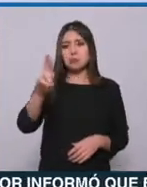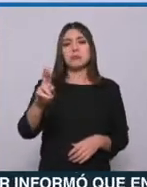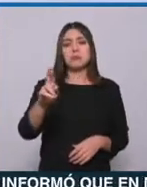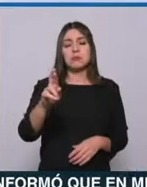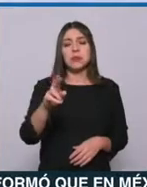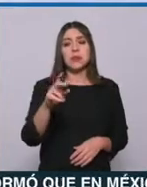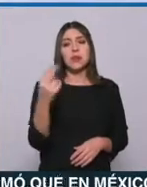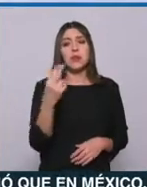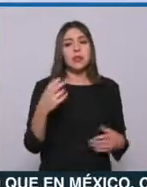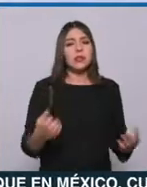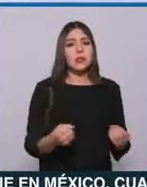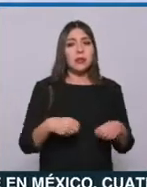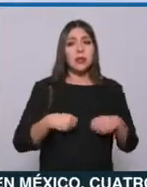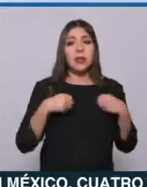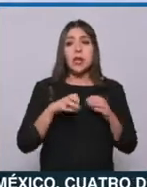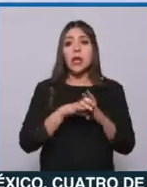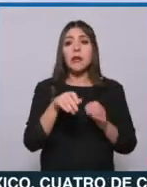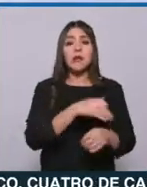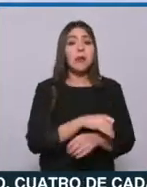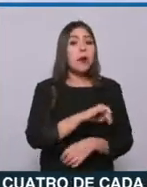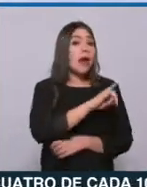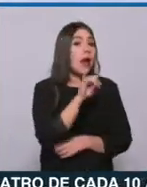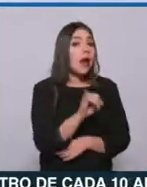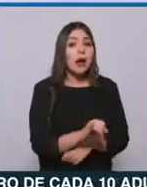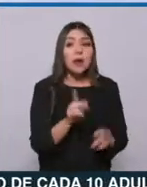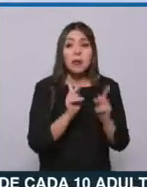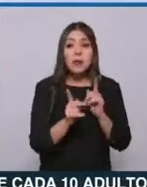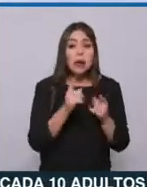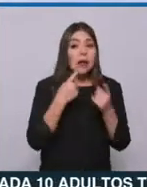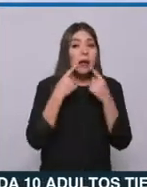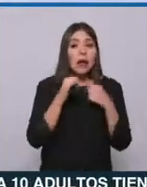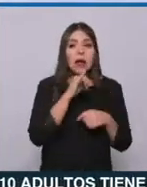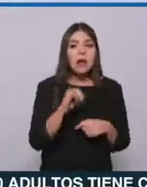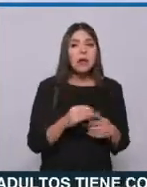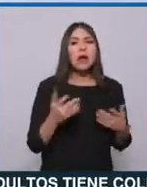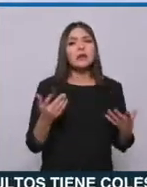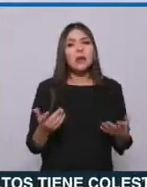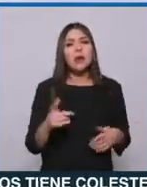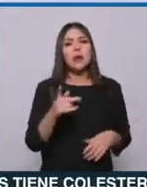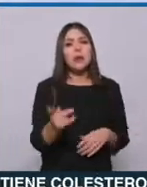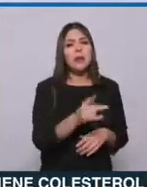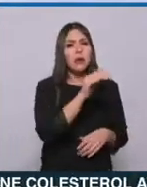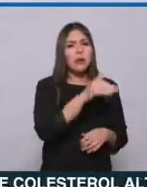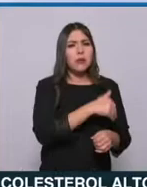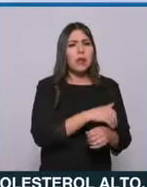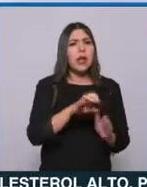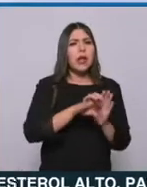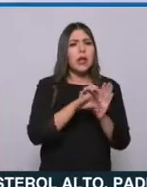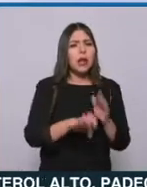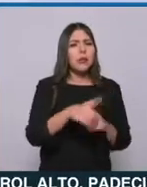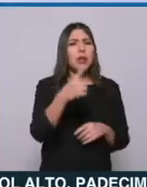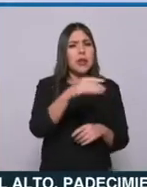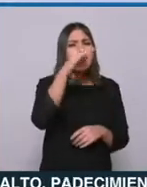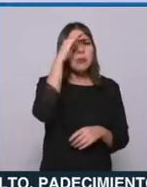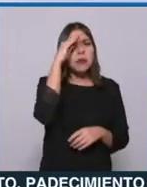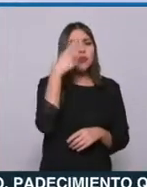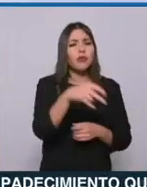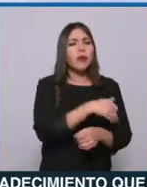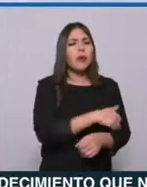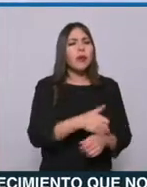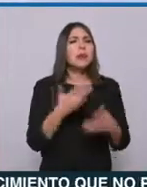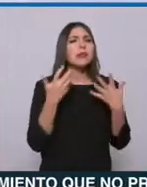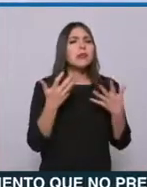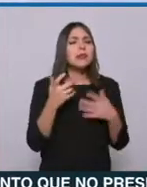lo platicaron, entonces recurrimos al hecho de qué pensaría su familiar si todavía estuviera con nosotros, qué querría